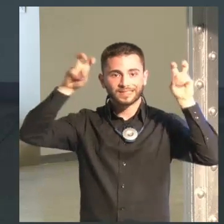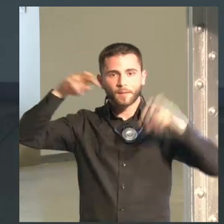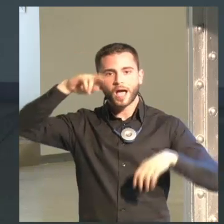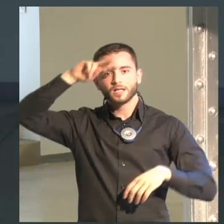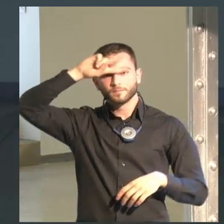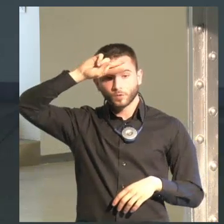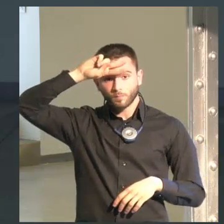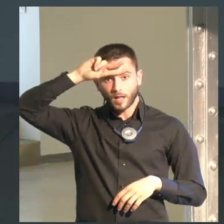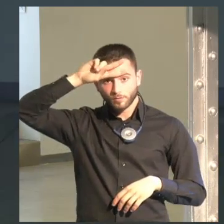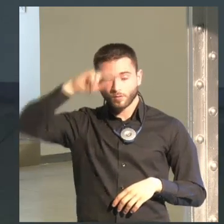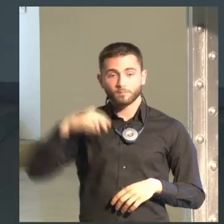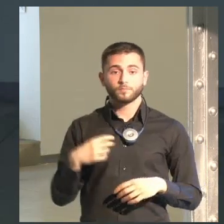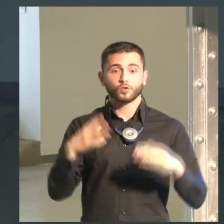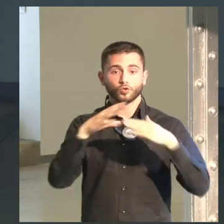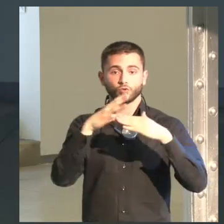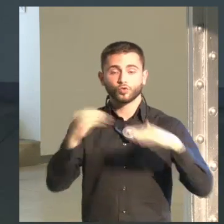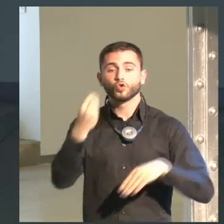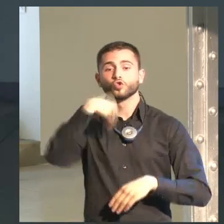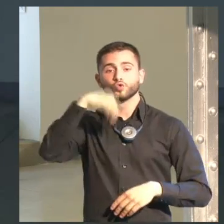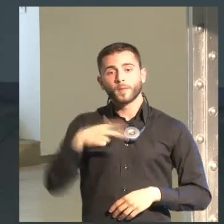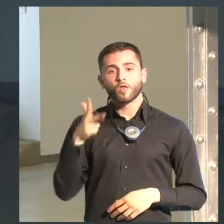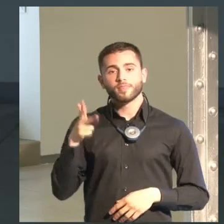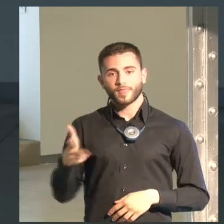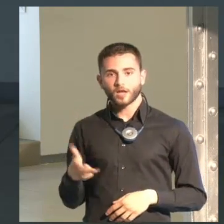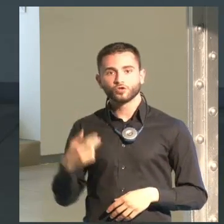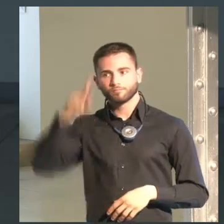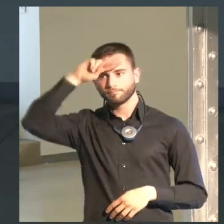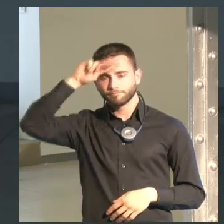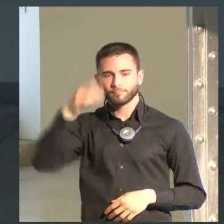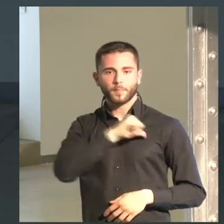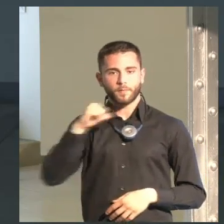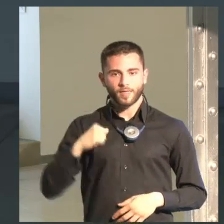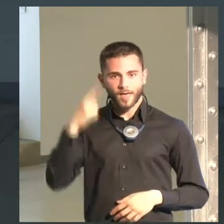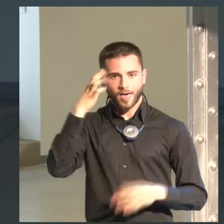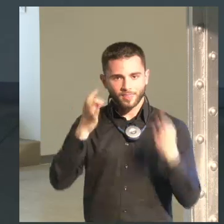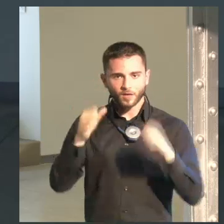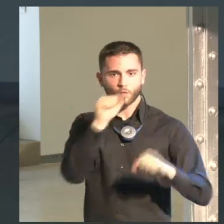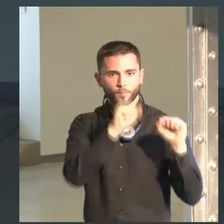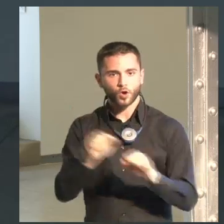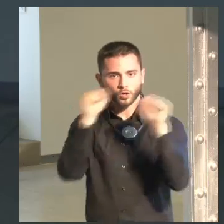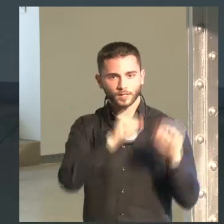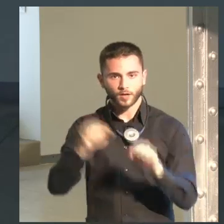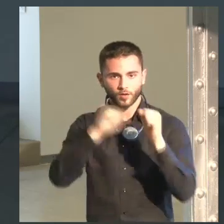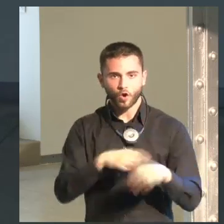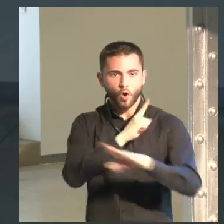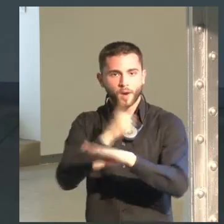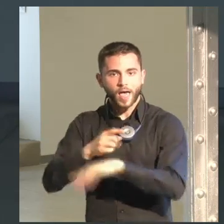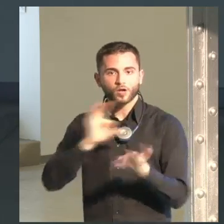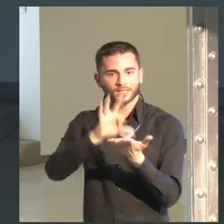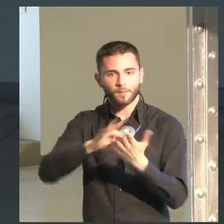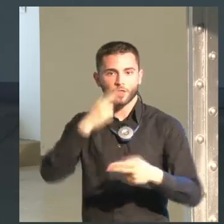los derechos de los consumidores, la privacidad, la protección de datos, las obligaciones de servicio